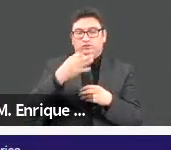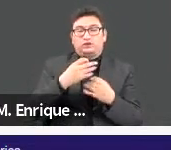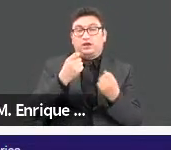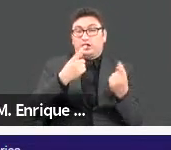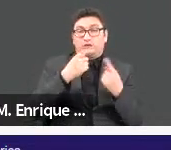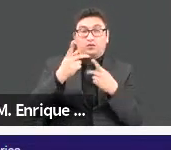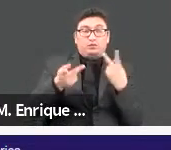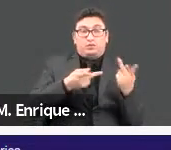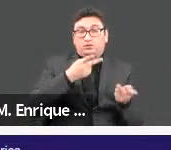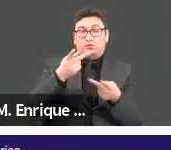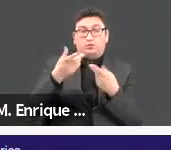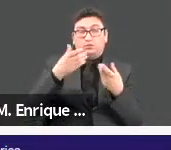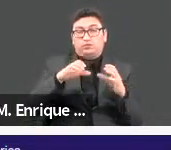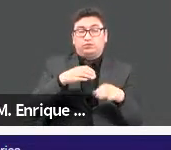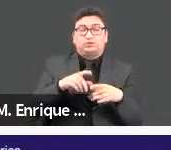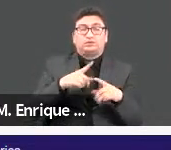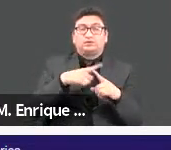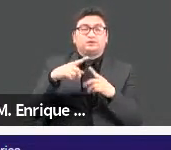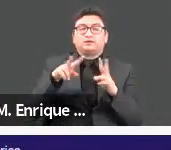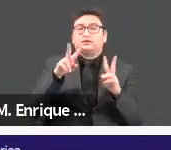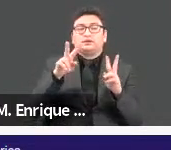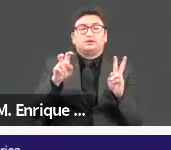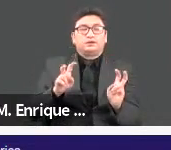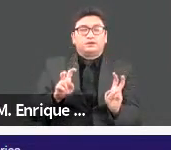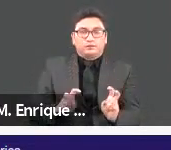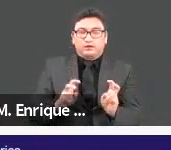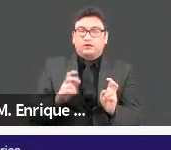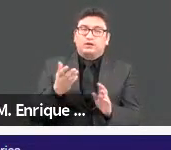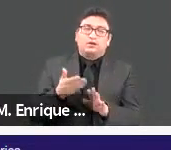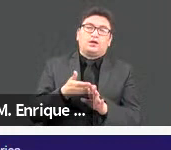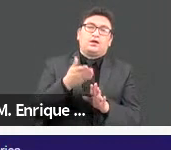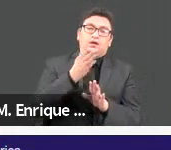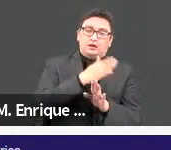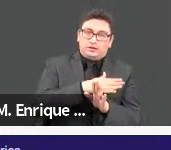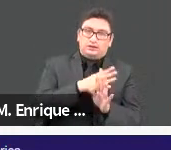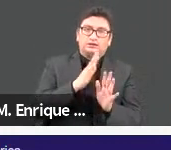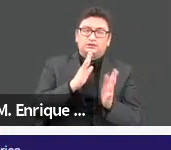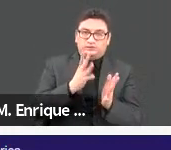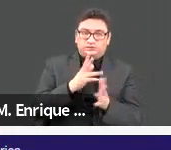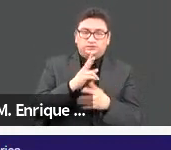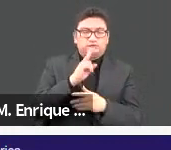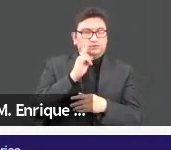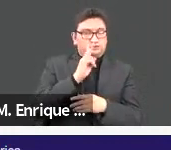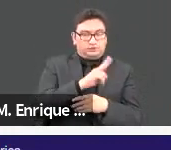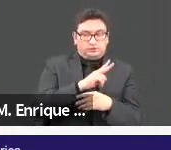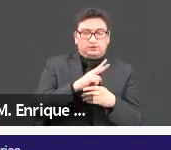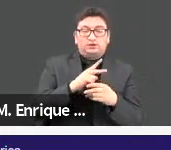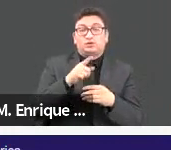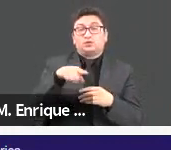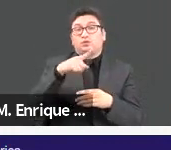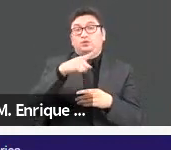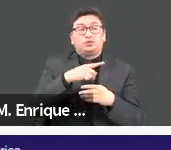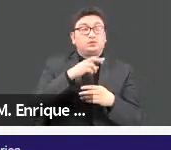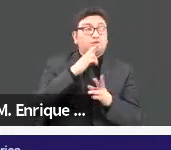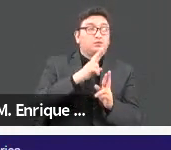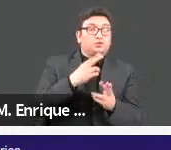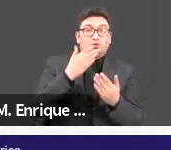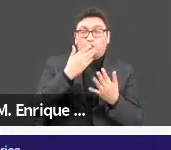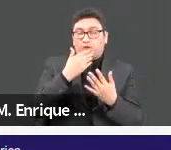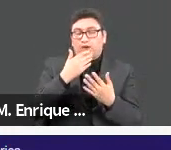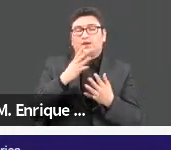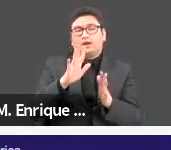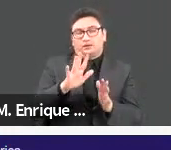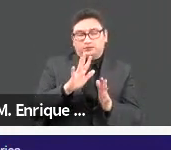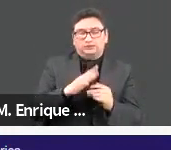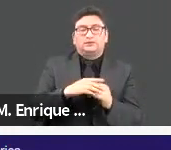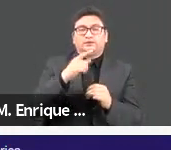preguntas que llegaron y que tienen que ver con temas que vimos en las sesiones previas, no me gustaría que se quedaran con la duda,